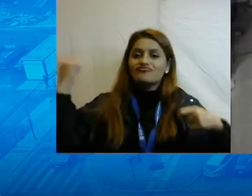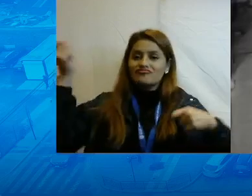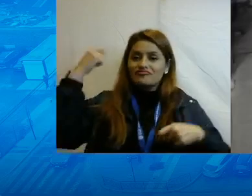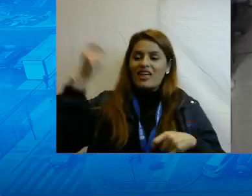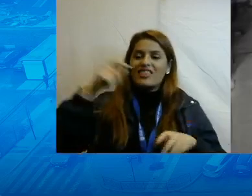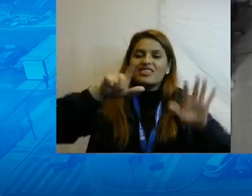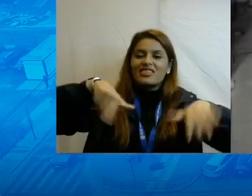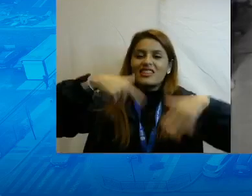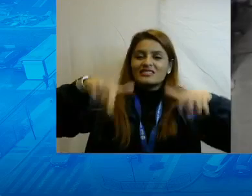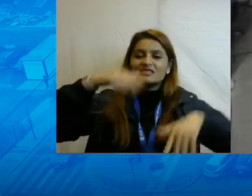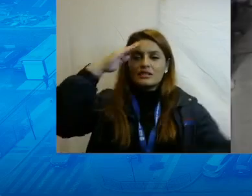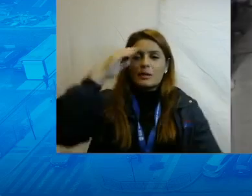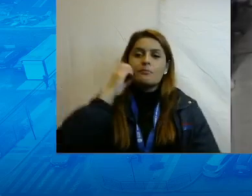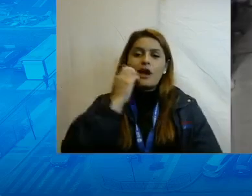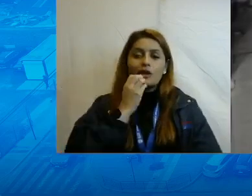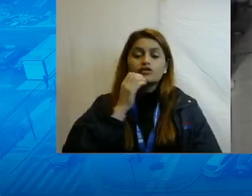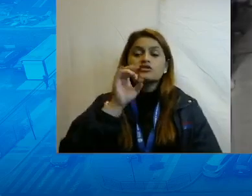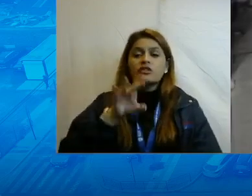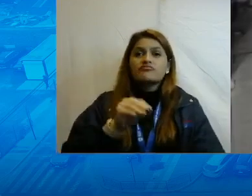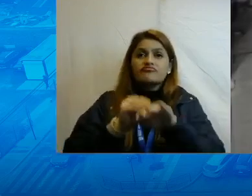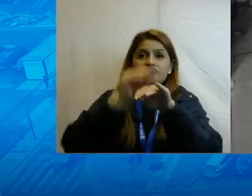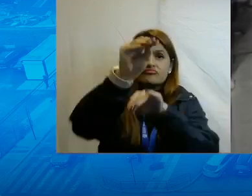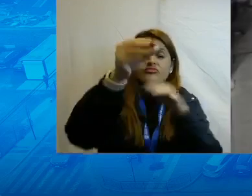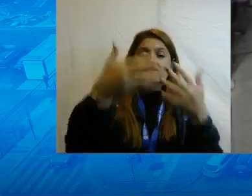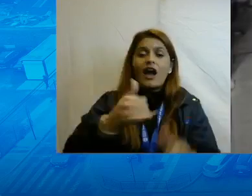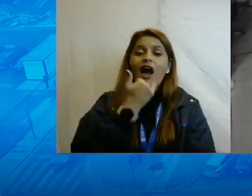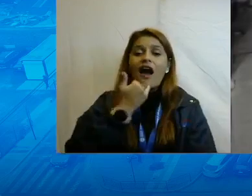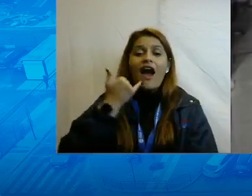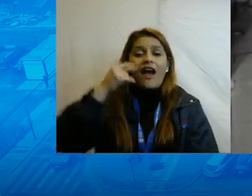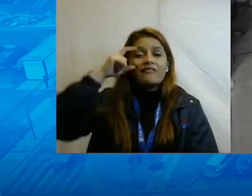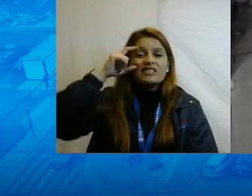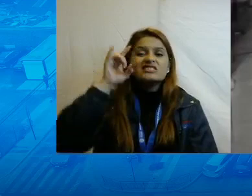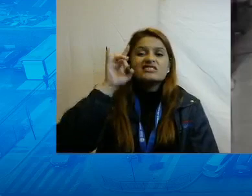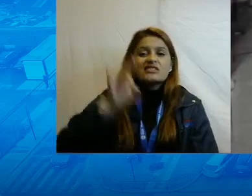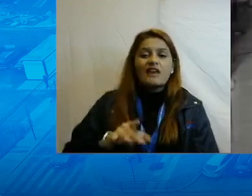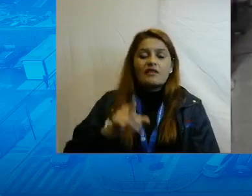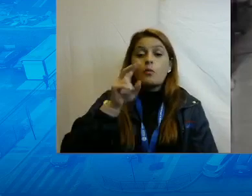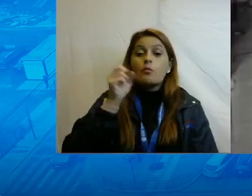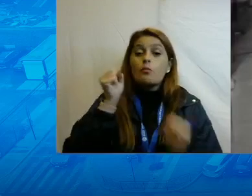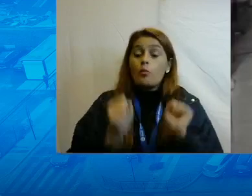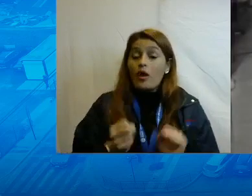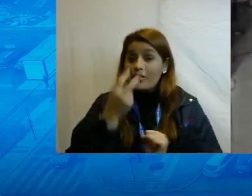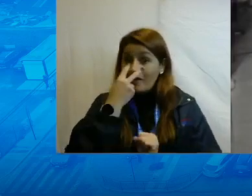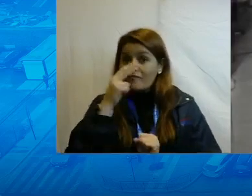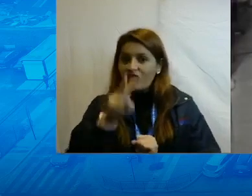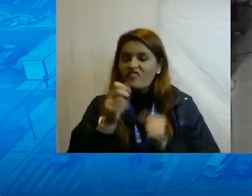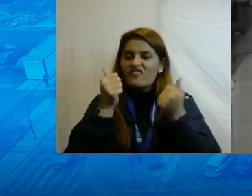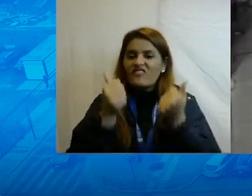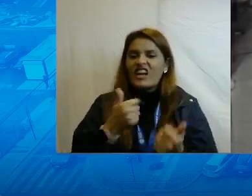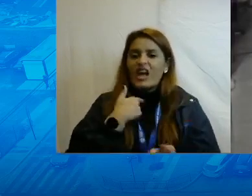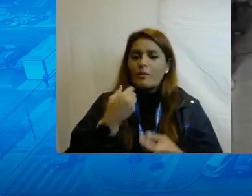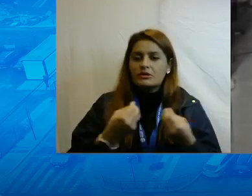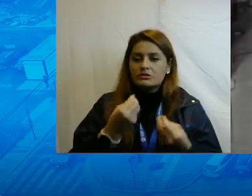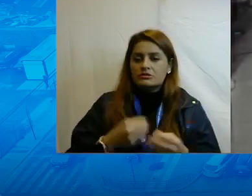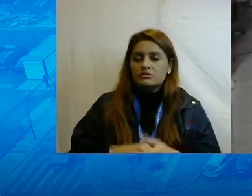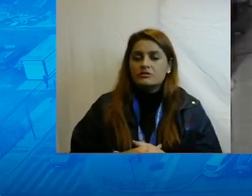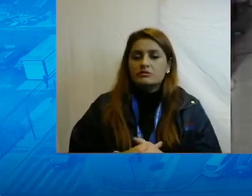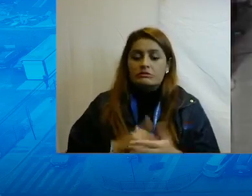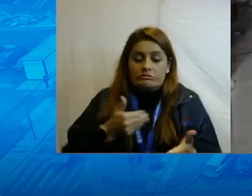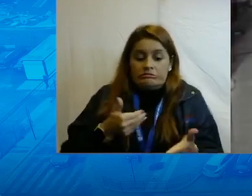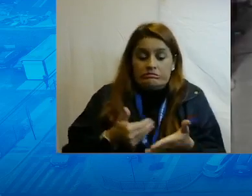los envié también a la directora Javier Arenas para que podamos verlo y pueda resultar bien eso, debido a que está muy mal encima en la